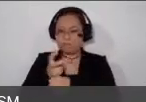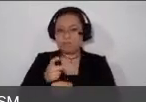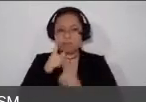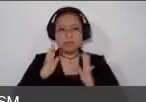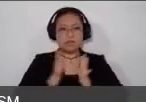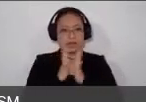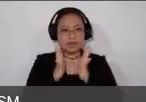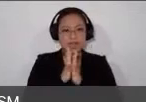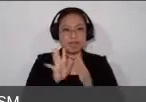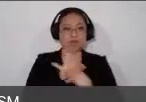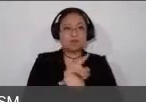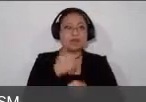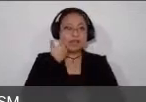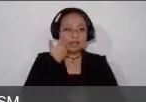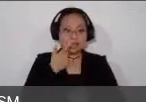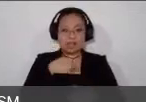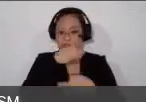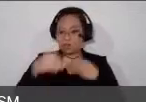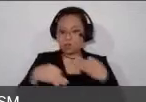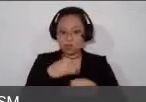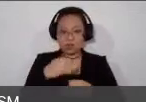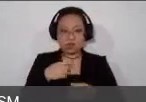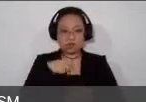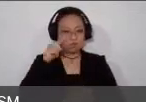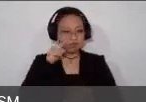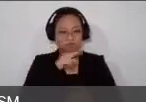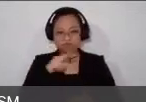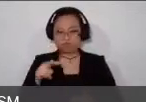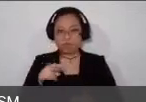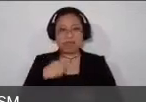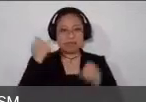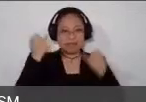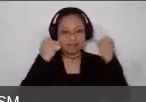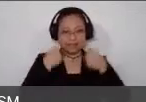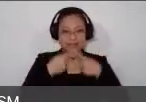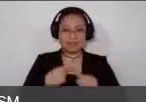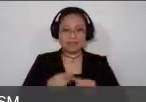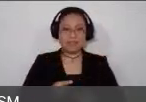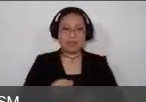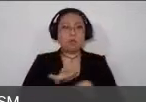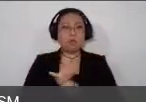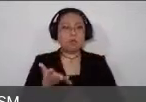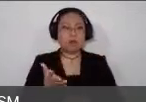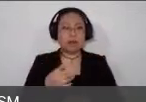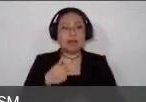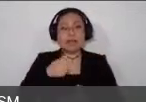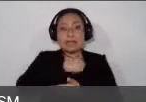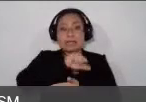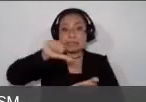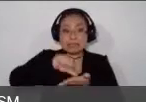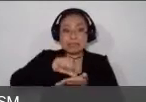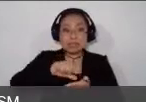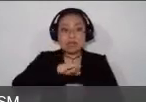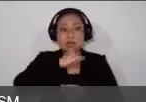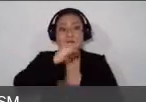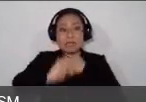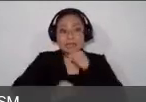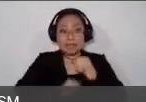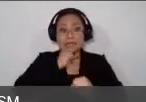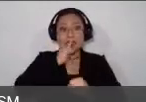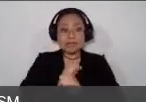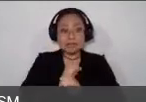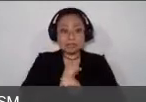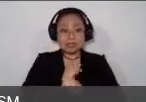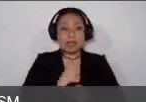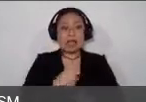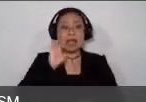extrapolable y se trata de la creación del centro internacional de empoderamiento